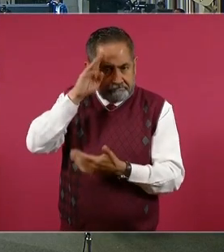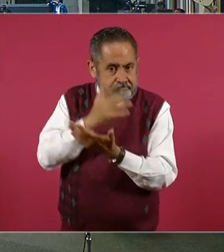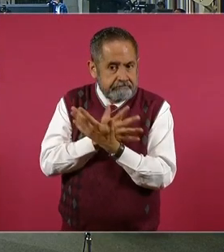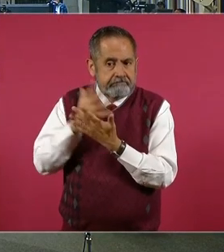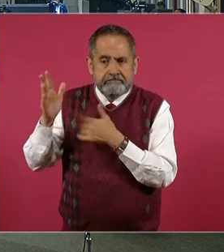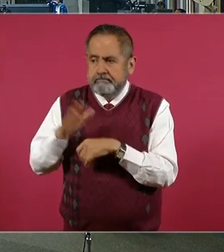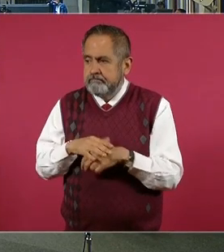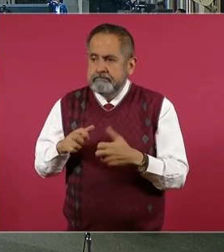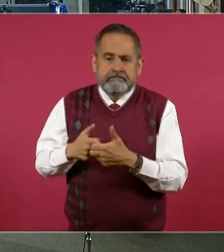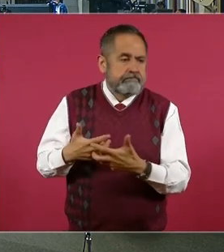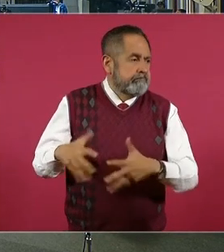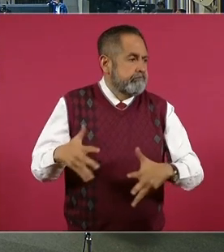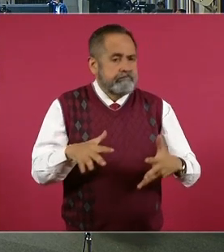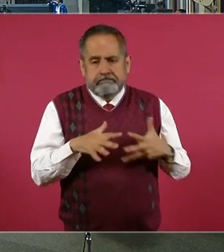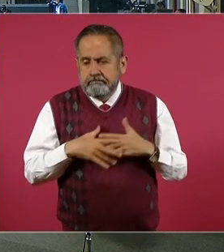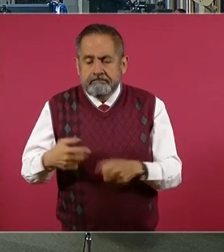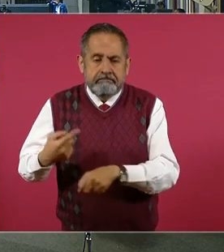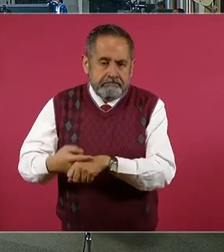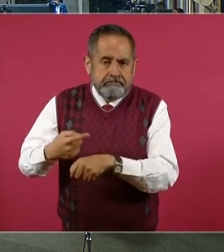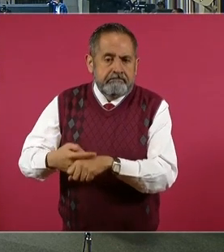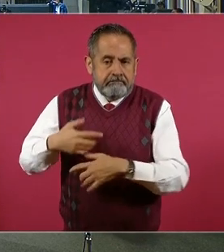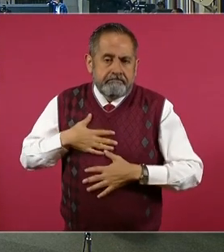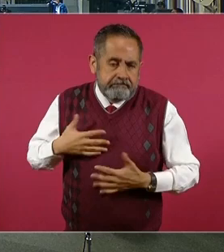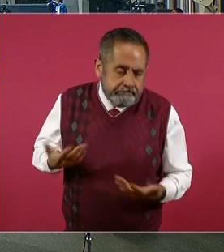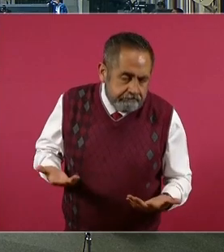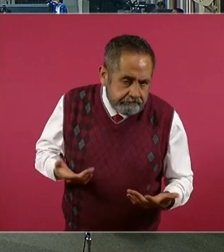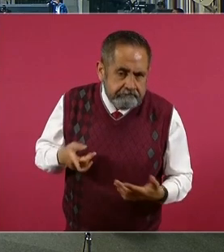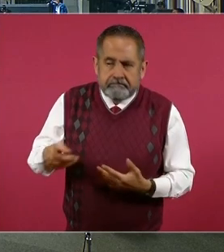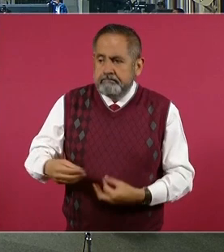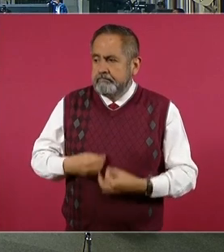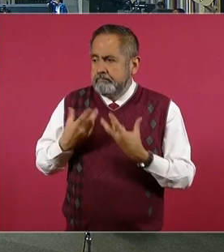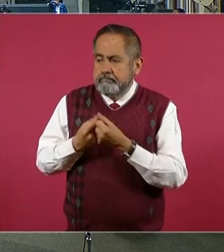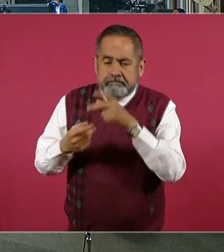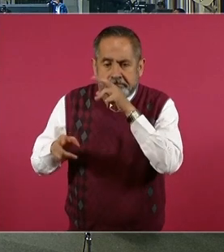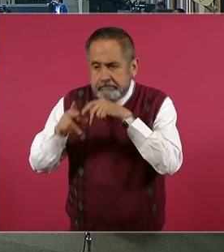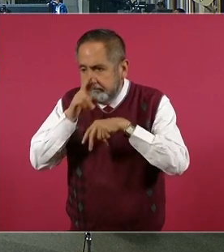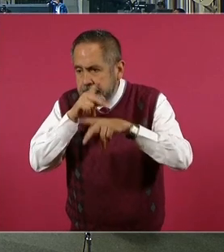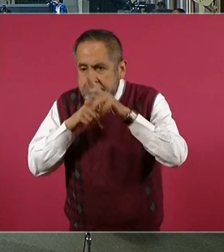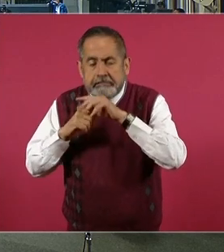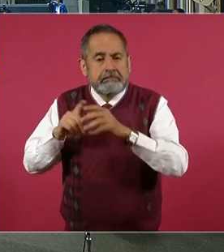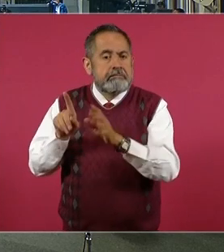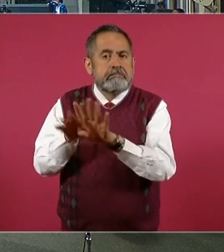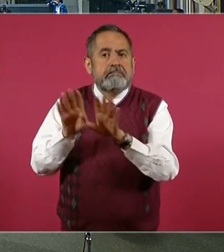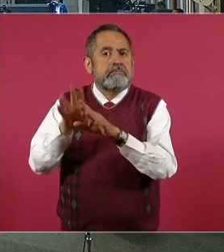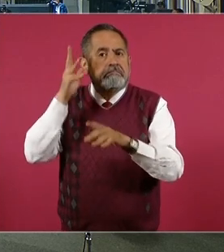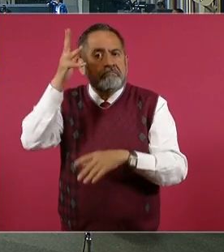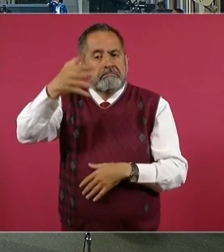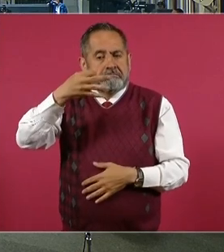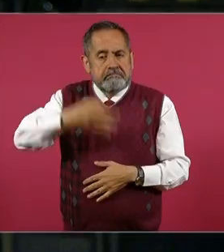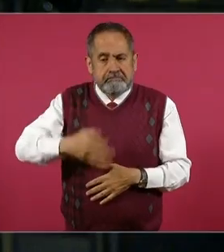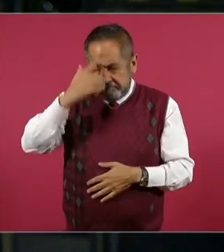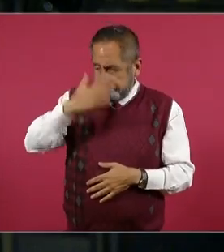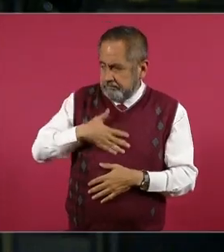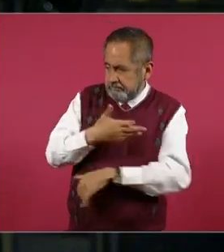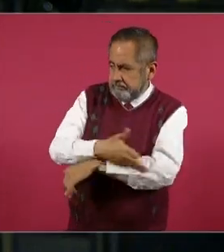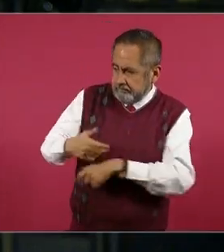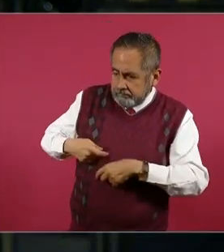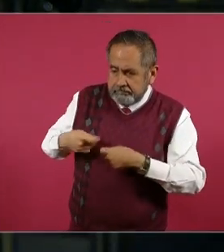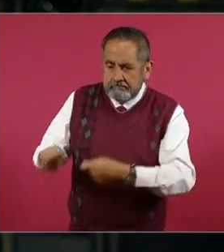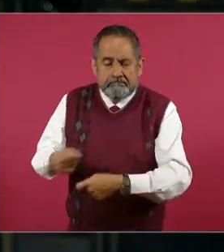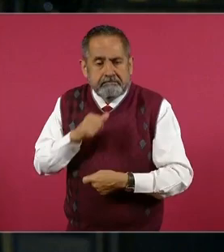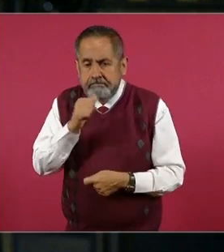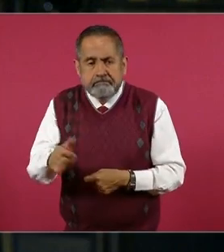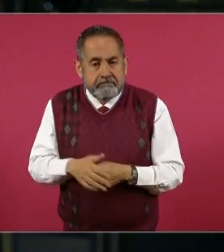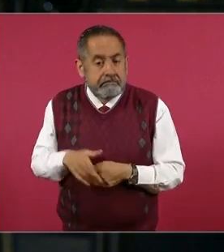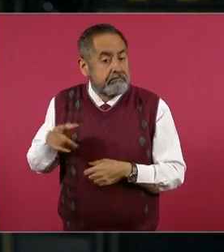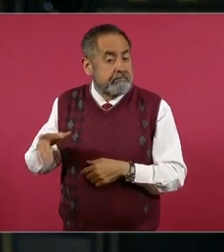el estrés y la ansiedad de su situación laboral. Vive con la angustia de no poder garantizar un futuro digno para su familia, a pesar de